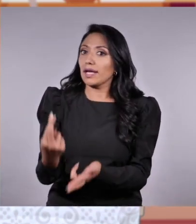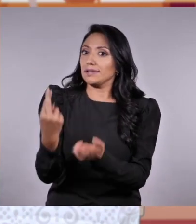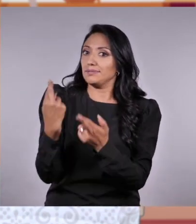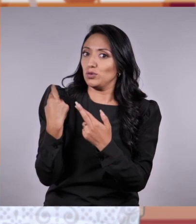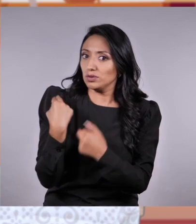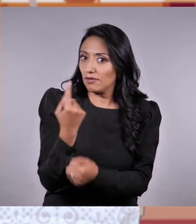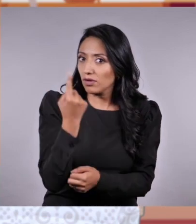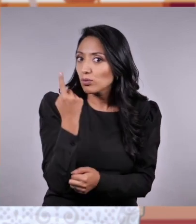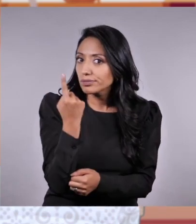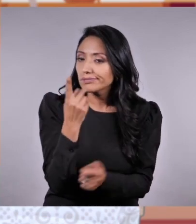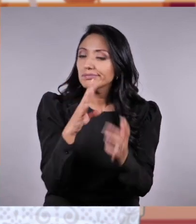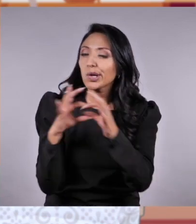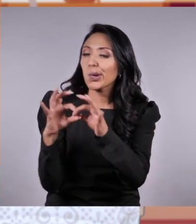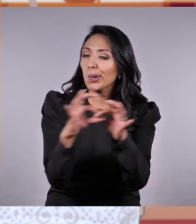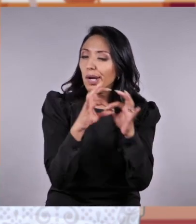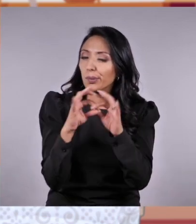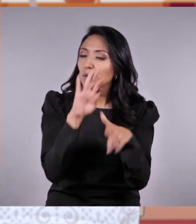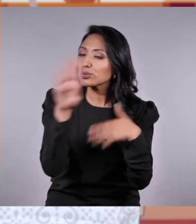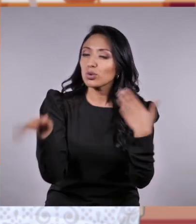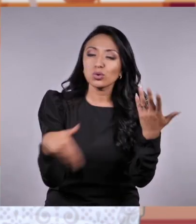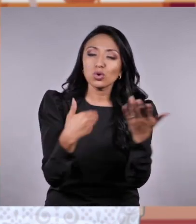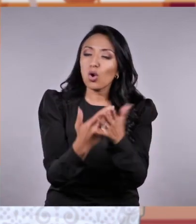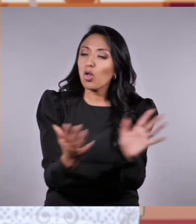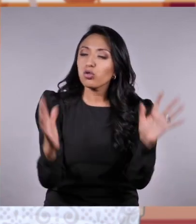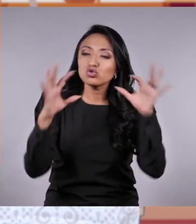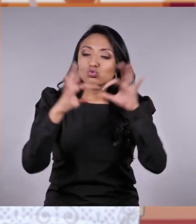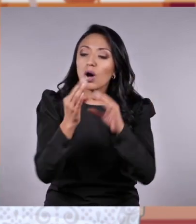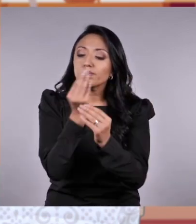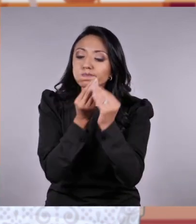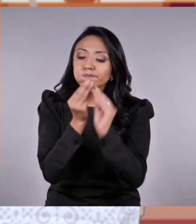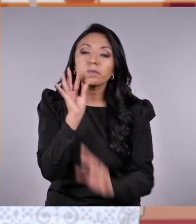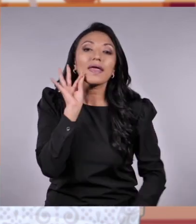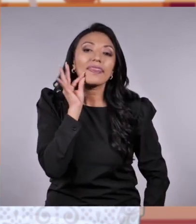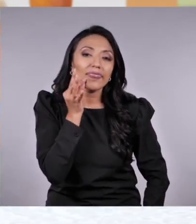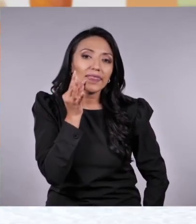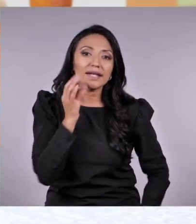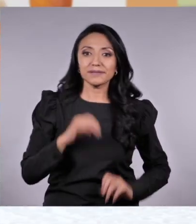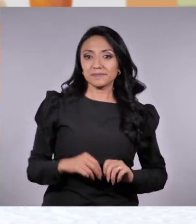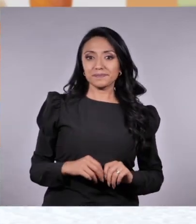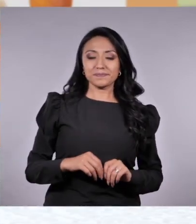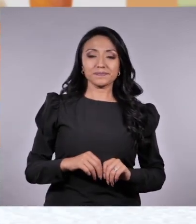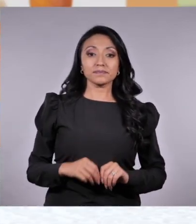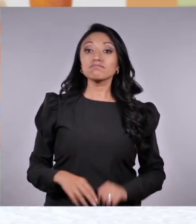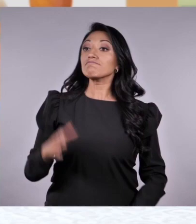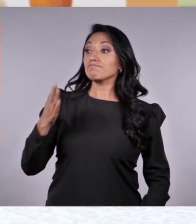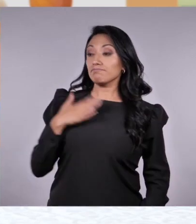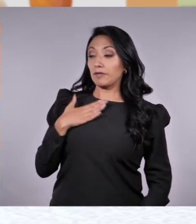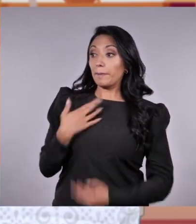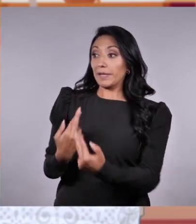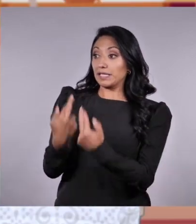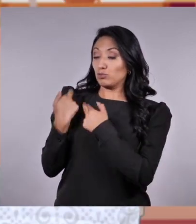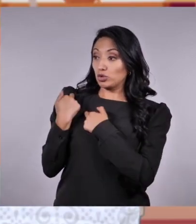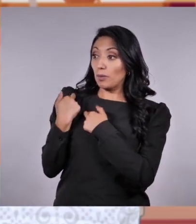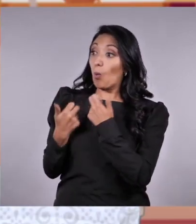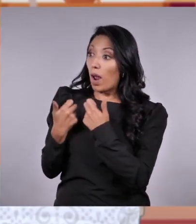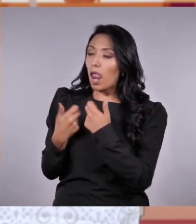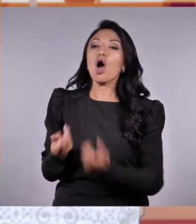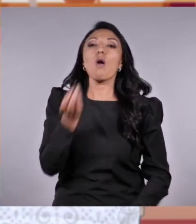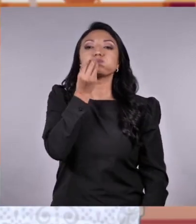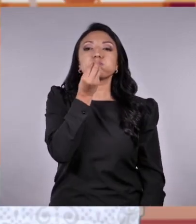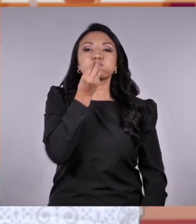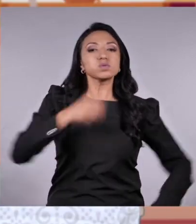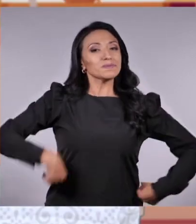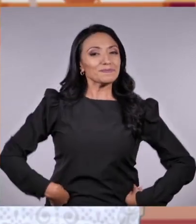responsabilidad y colaboraremos juntos para poder hacer una comida deliciosa, Eli. ¿Sabes cuál es mi responsabilidad? ¿Cuál?